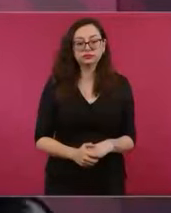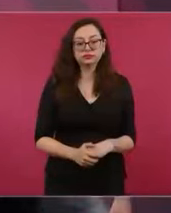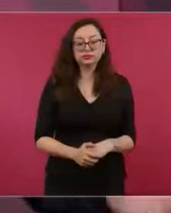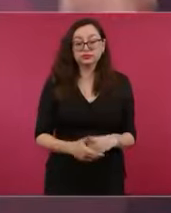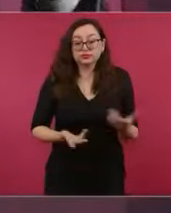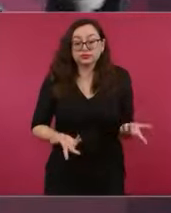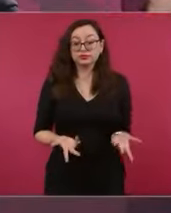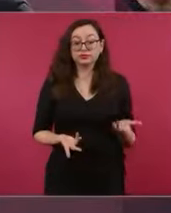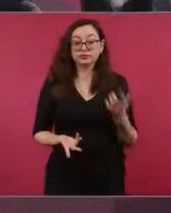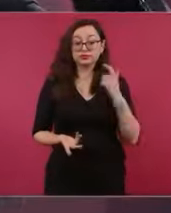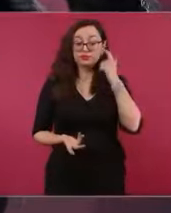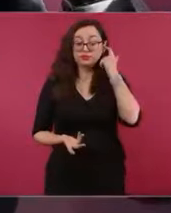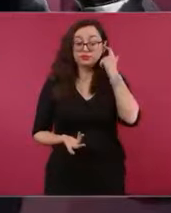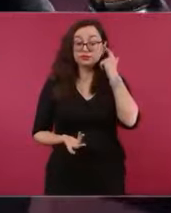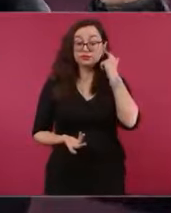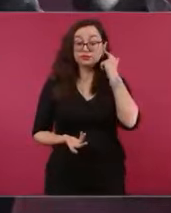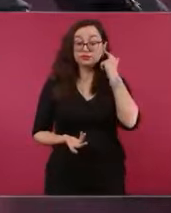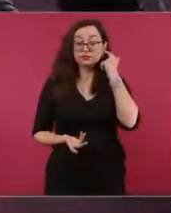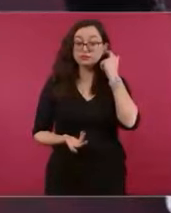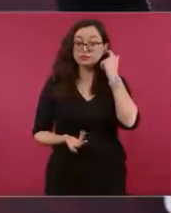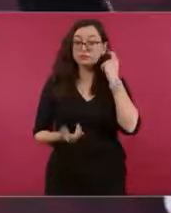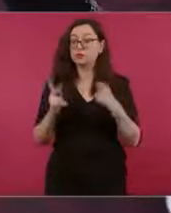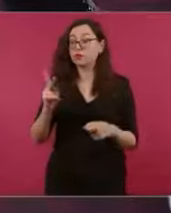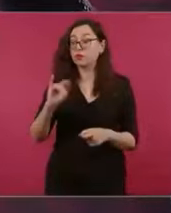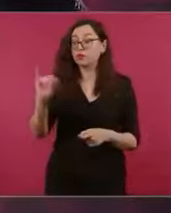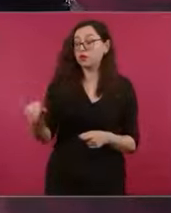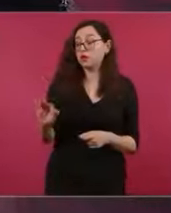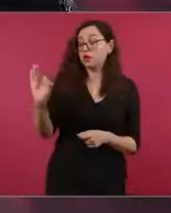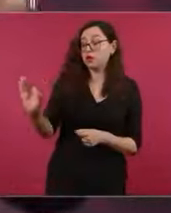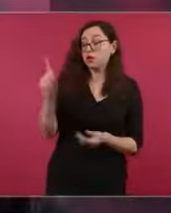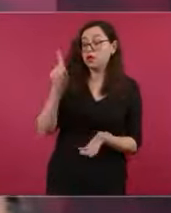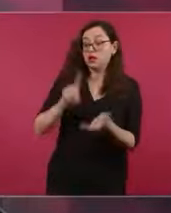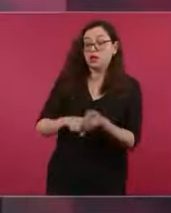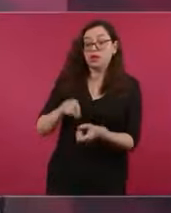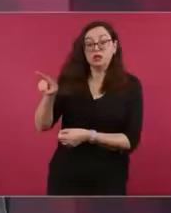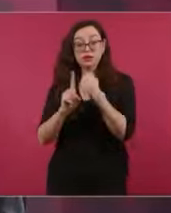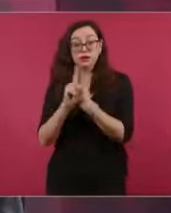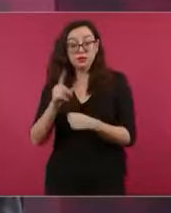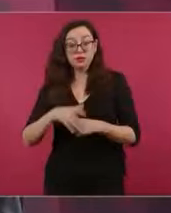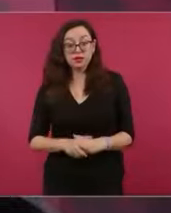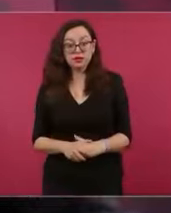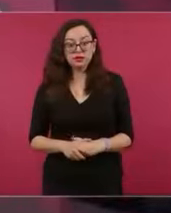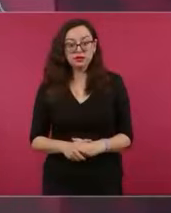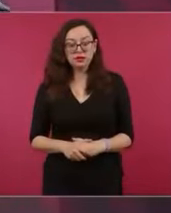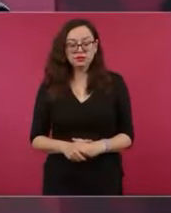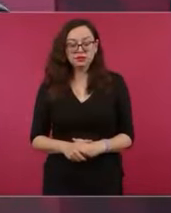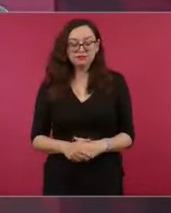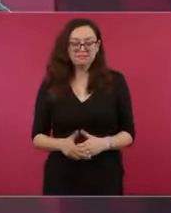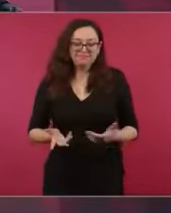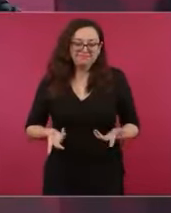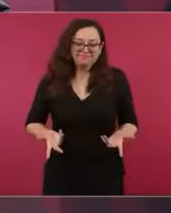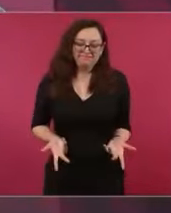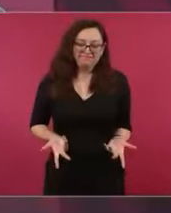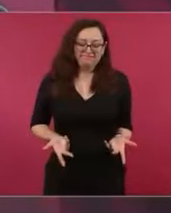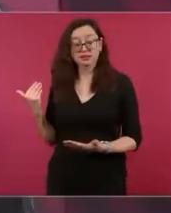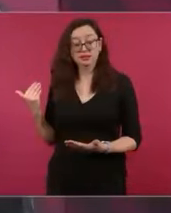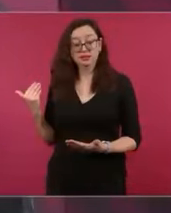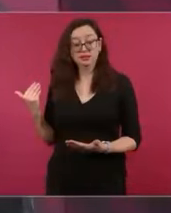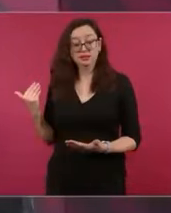Entonces, ¿qué pasó con el Poder Judicial? Ya lo hemos hablado en otras ocasiones. Fue parte de una negociación